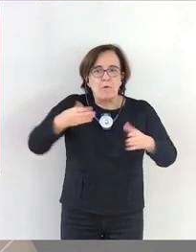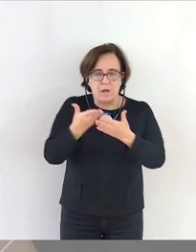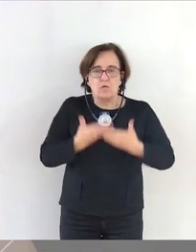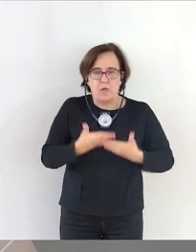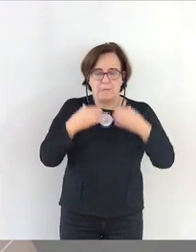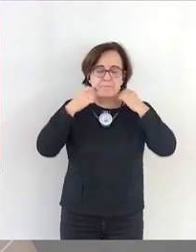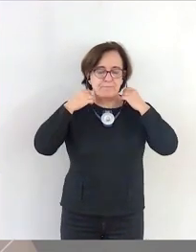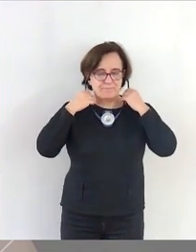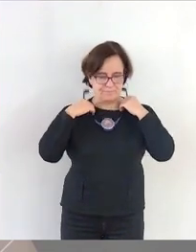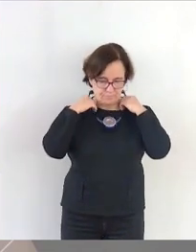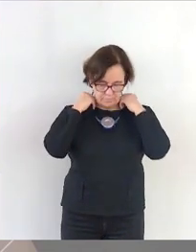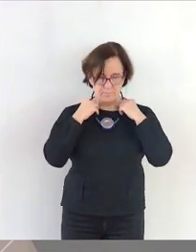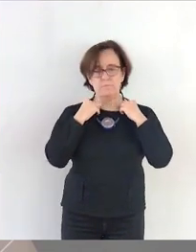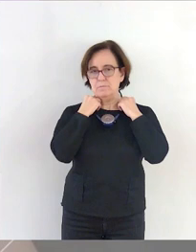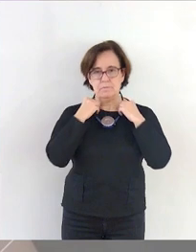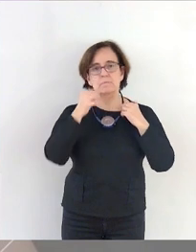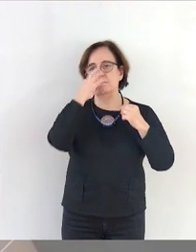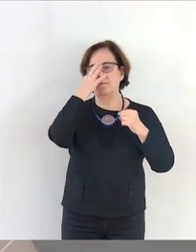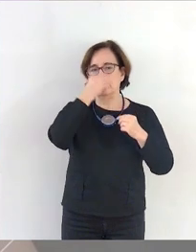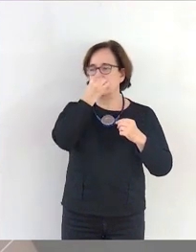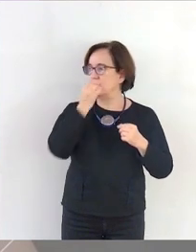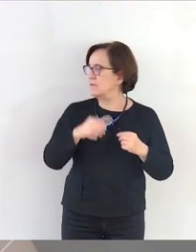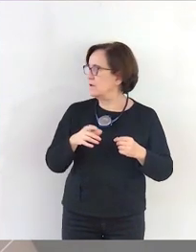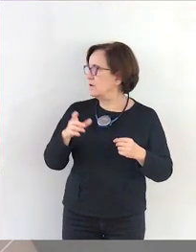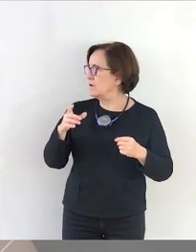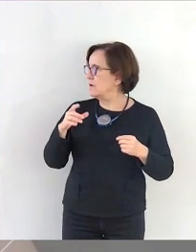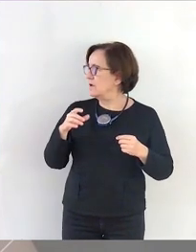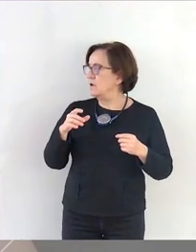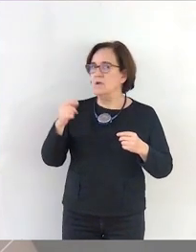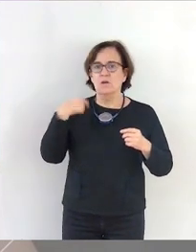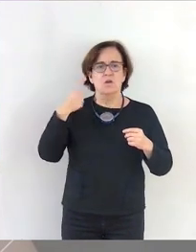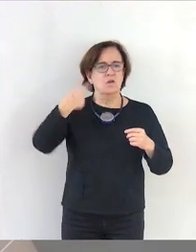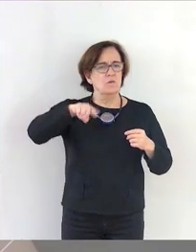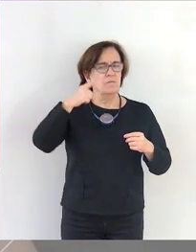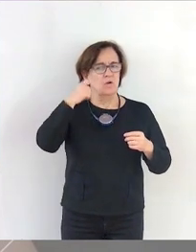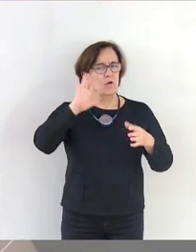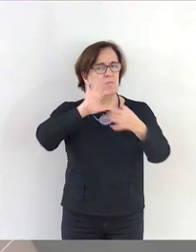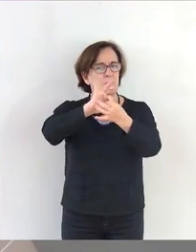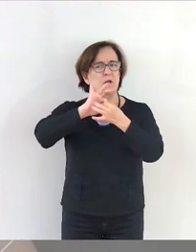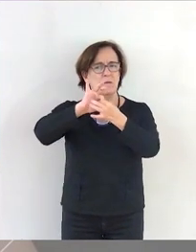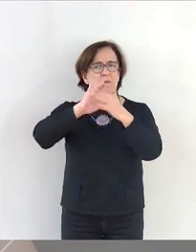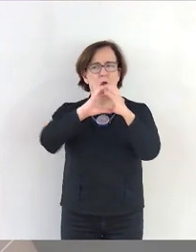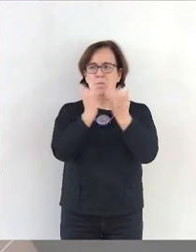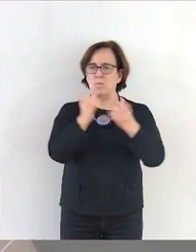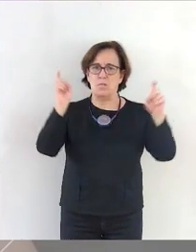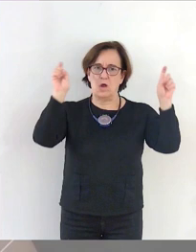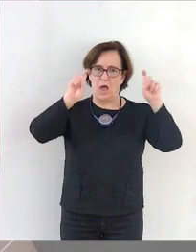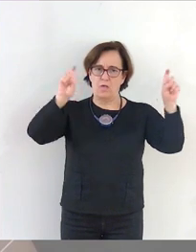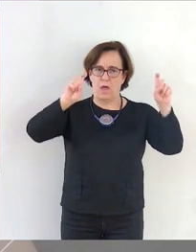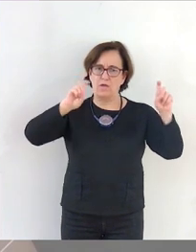tema yo estuve y que he estado muy relacionado con el mundo de la educación